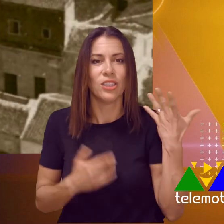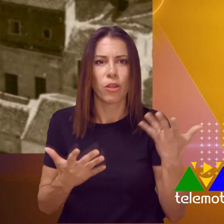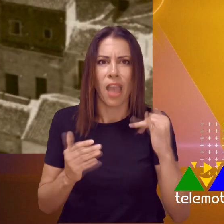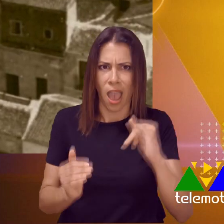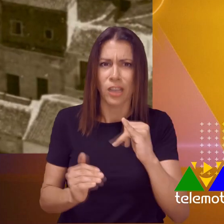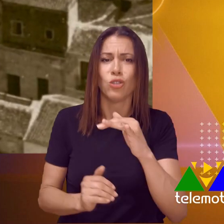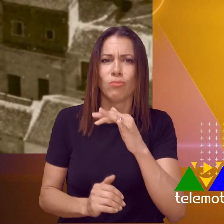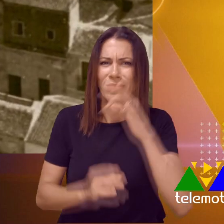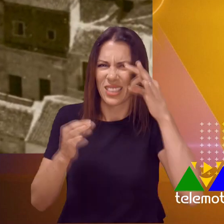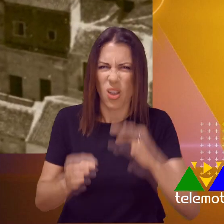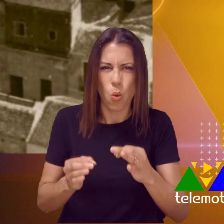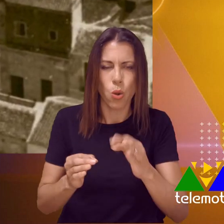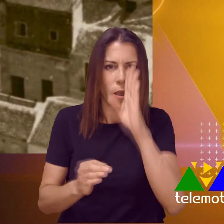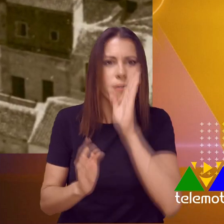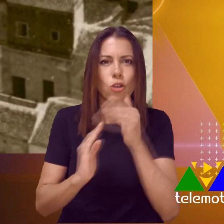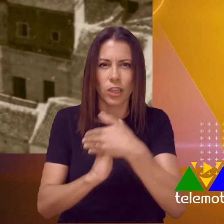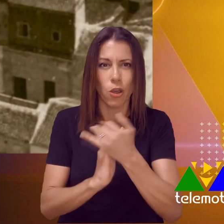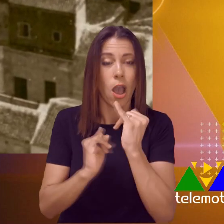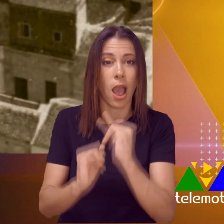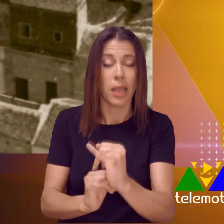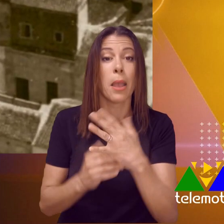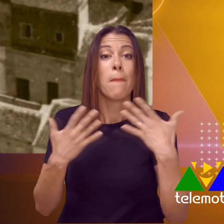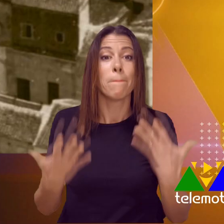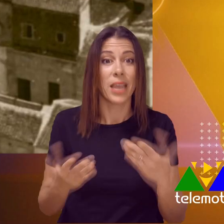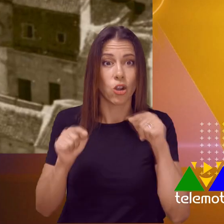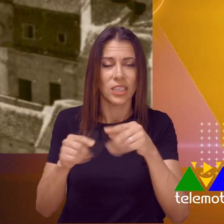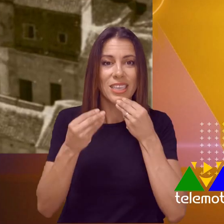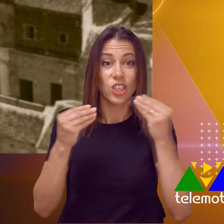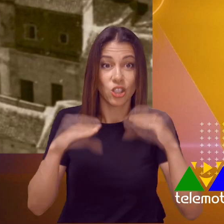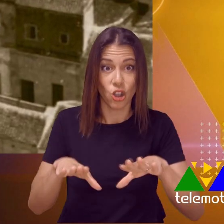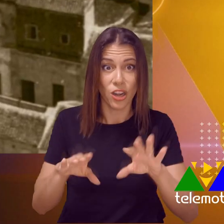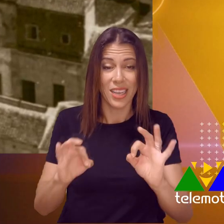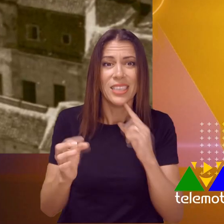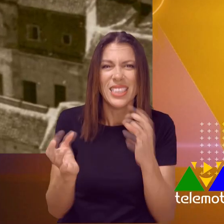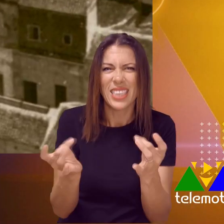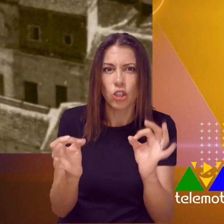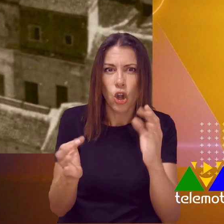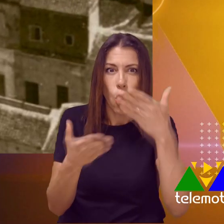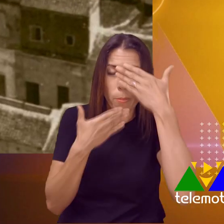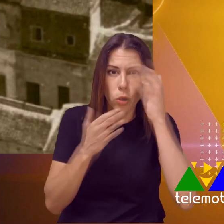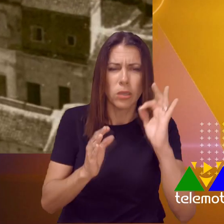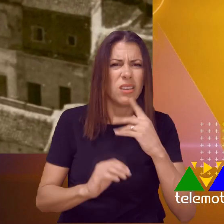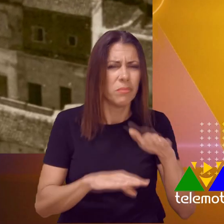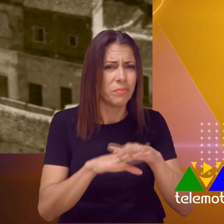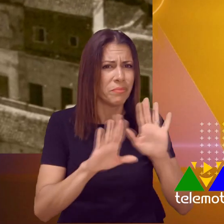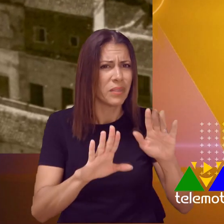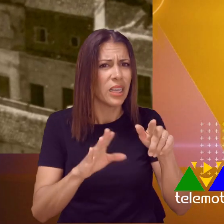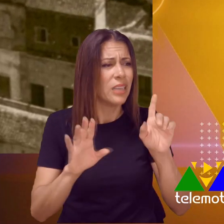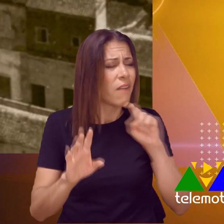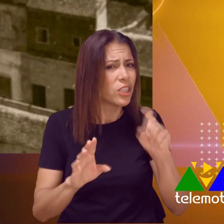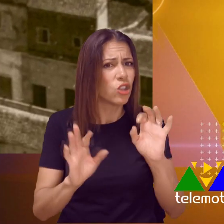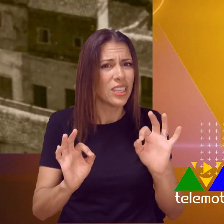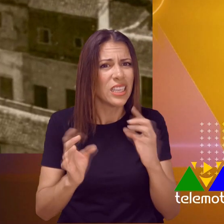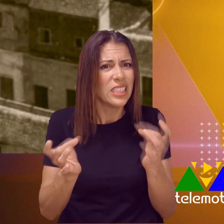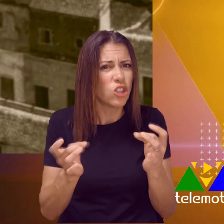tesoros escondidos hubo. Y sobre esa historia de los tesoros de los moros. Pasa que son, exactamente, yo iba a decir que son tesoros diferentes también los de